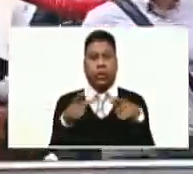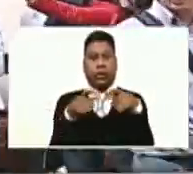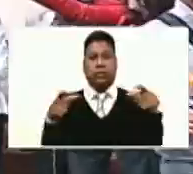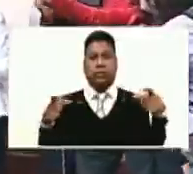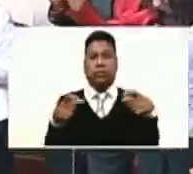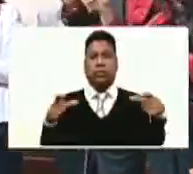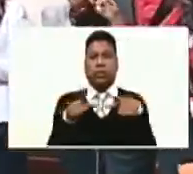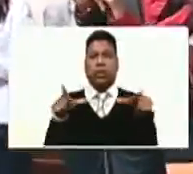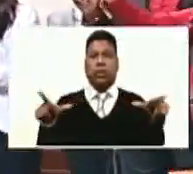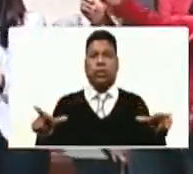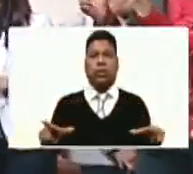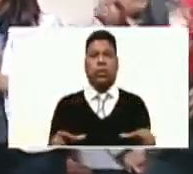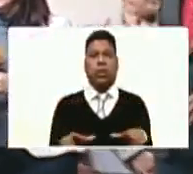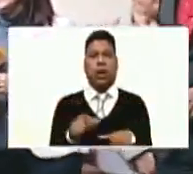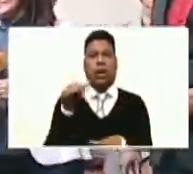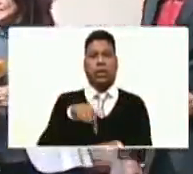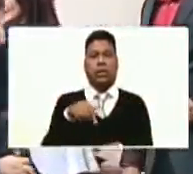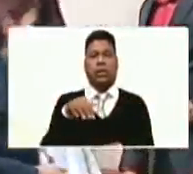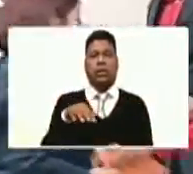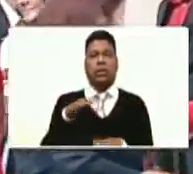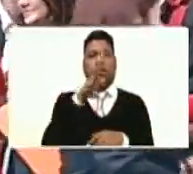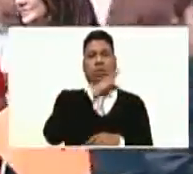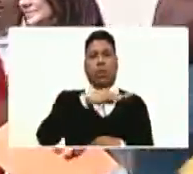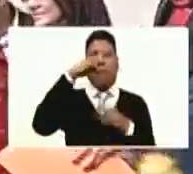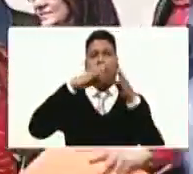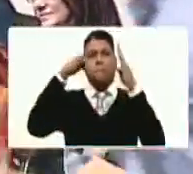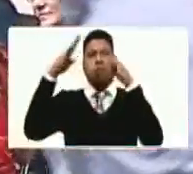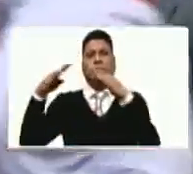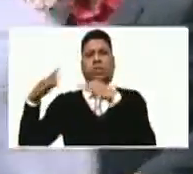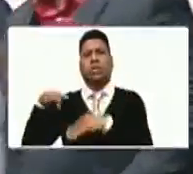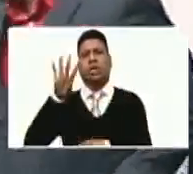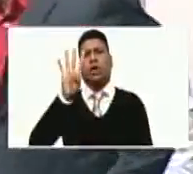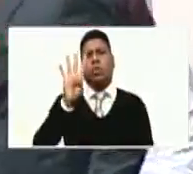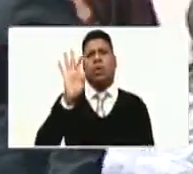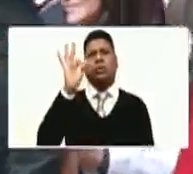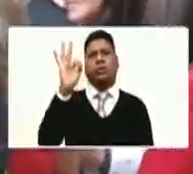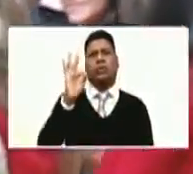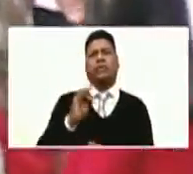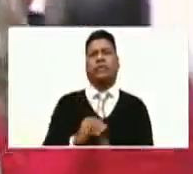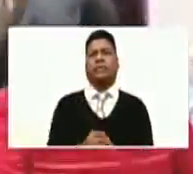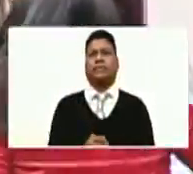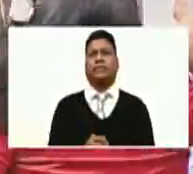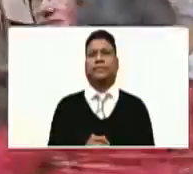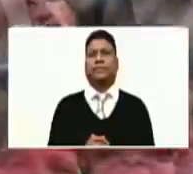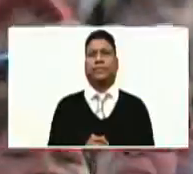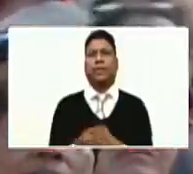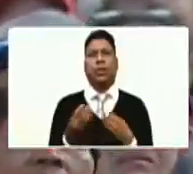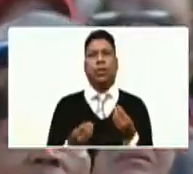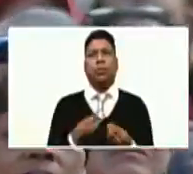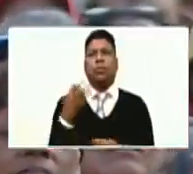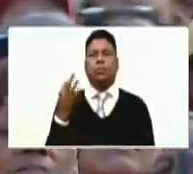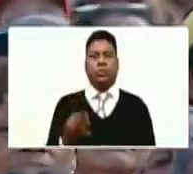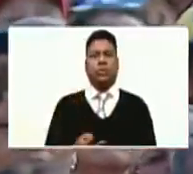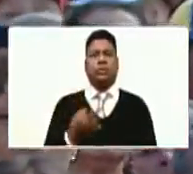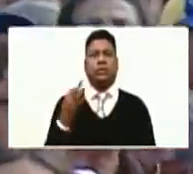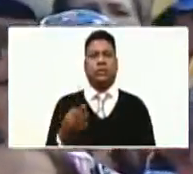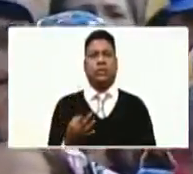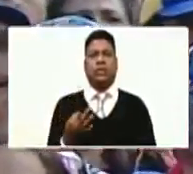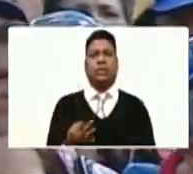Hugo Chávez y acompañado pues de los presidentes que nos están visitando, como fue siempre la